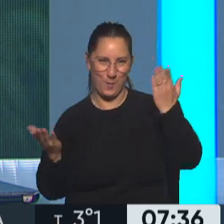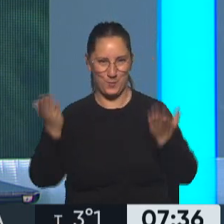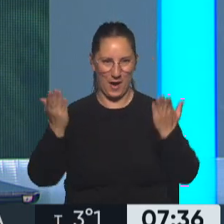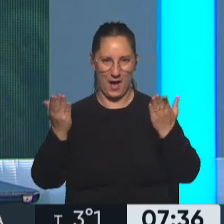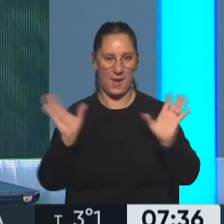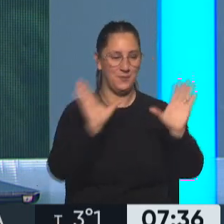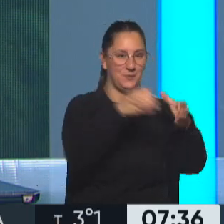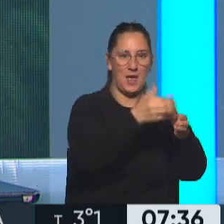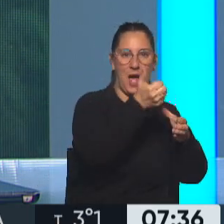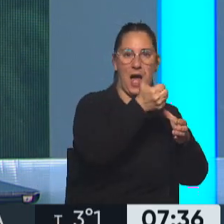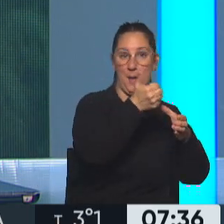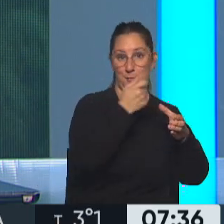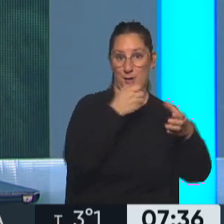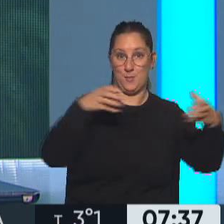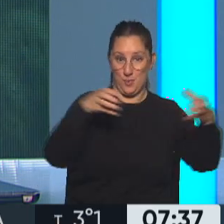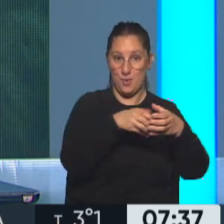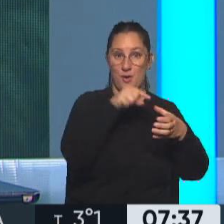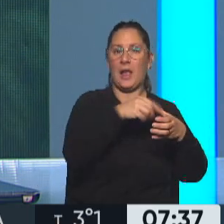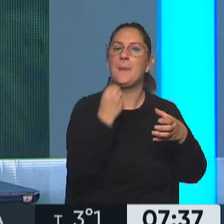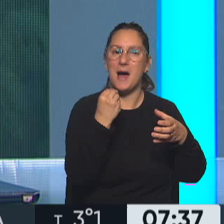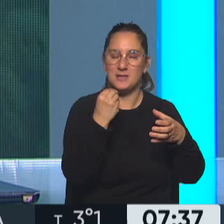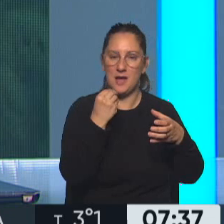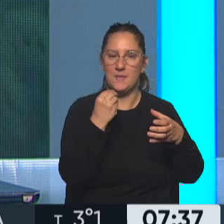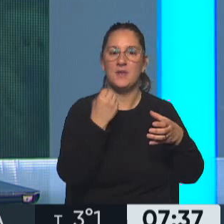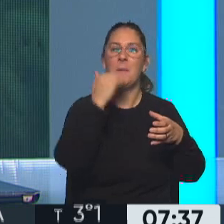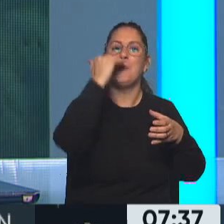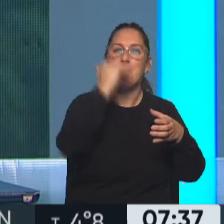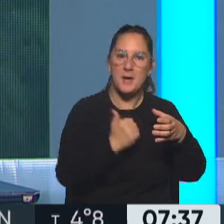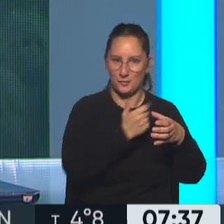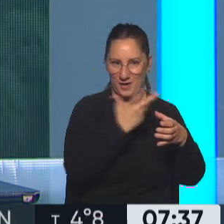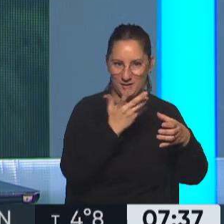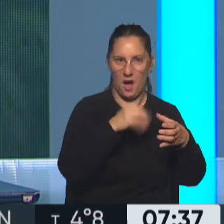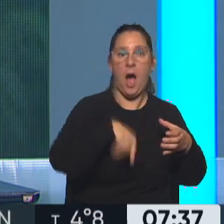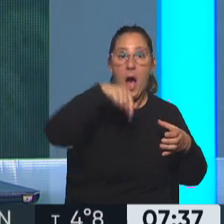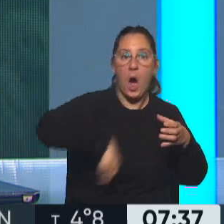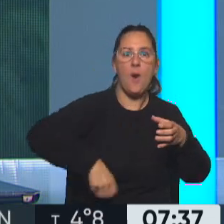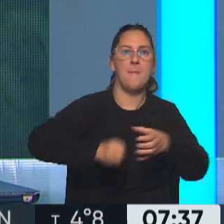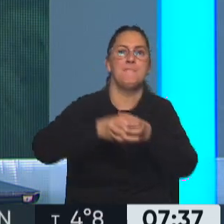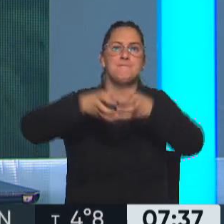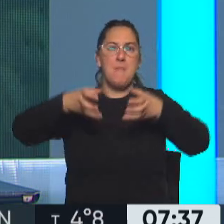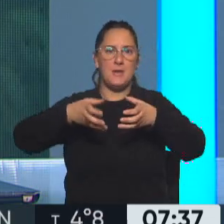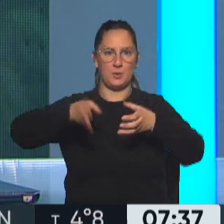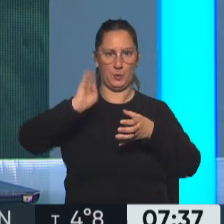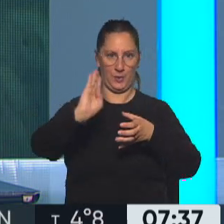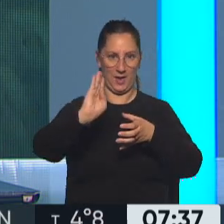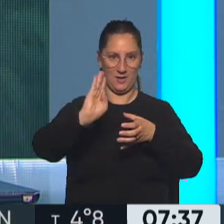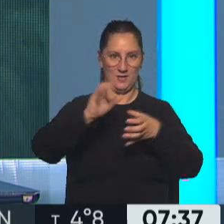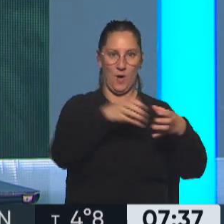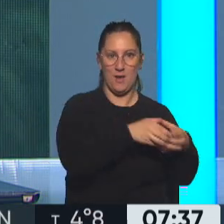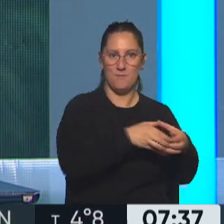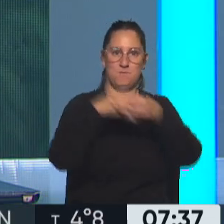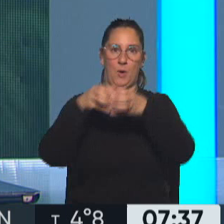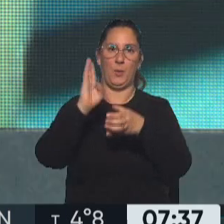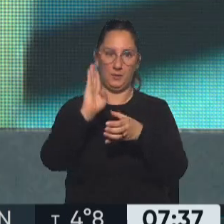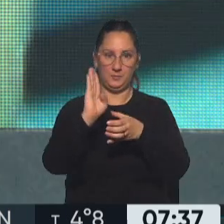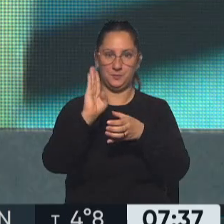las escalas más bajas? Por ejemplo, la A, hay menos y hay más en la B. Es Mirá. decir, hay más gente que está subiendo de escala.